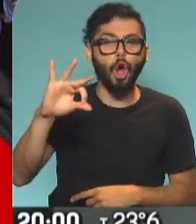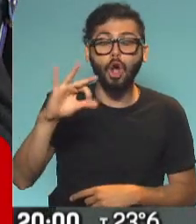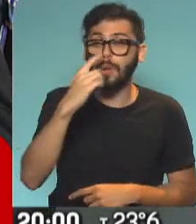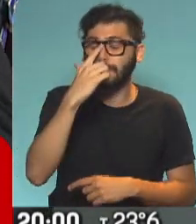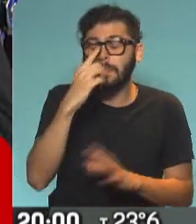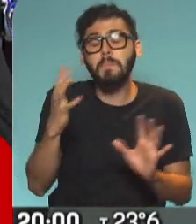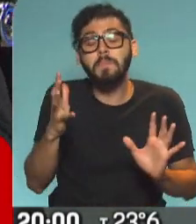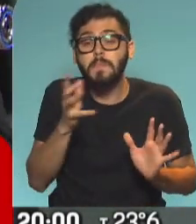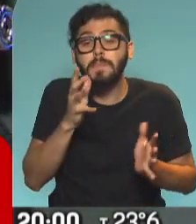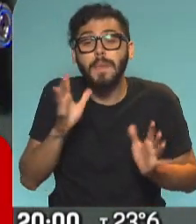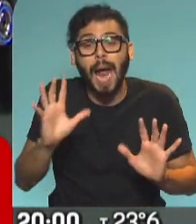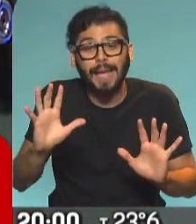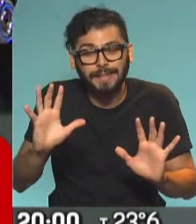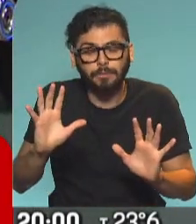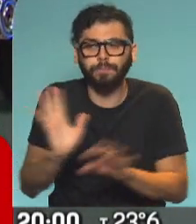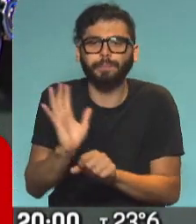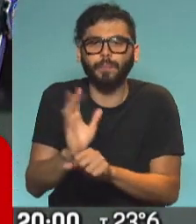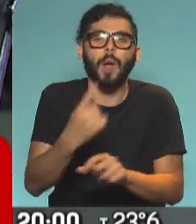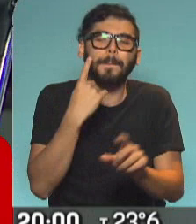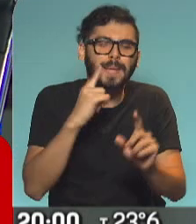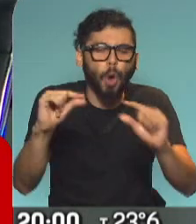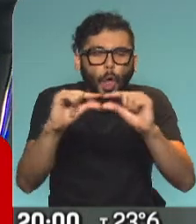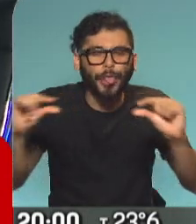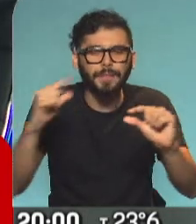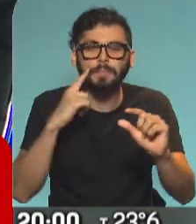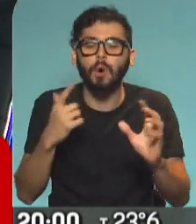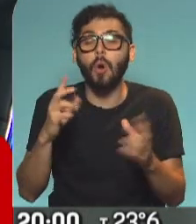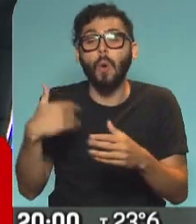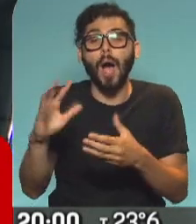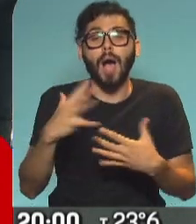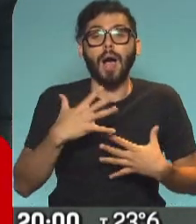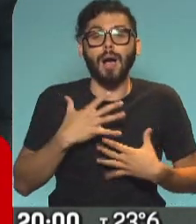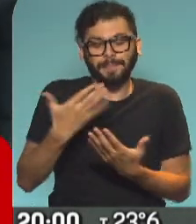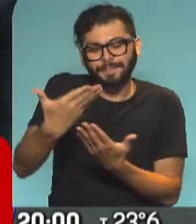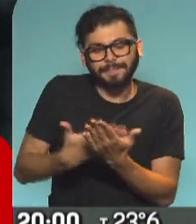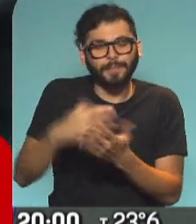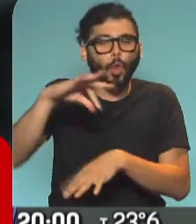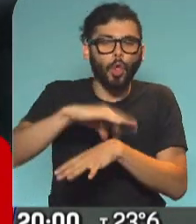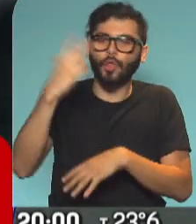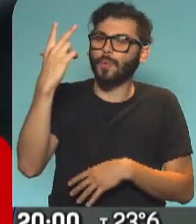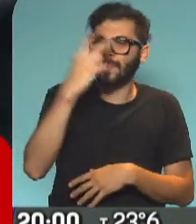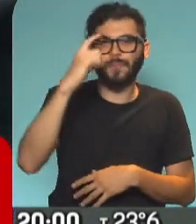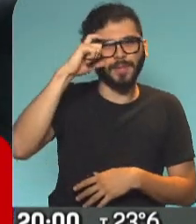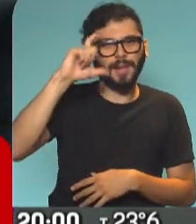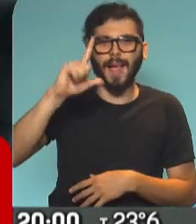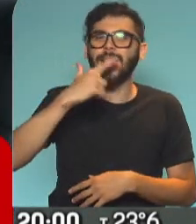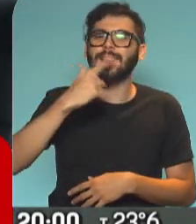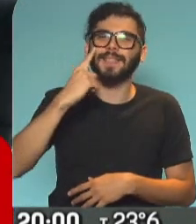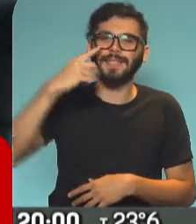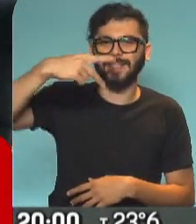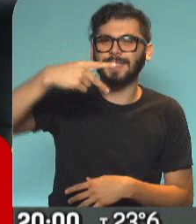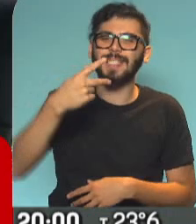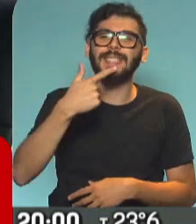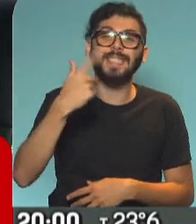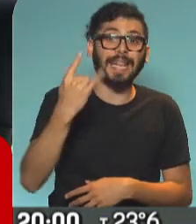como uso compasivo al cual se refería la declaración de Helsinki, el doctor, el cual le agradecería también, léala